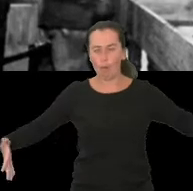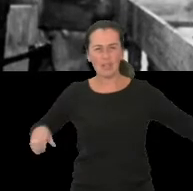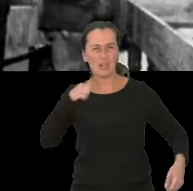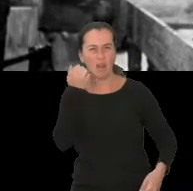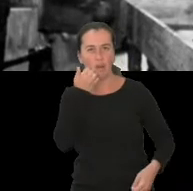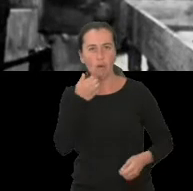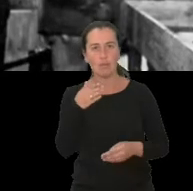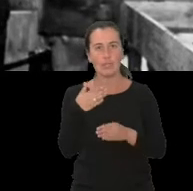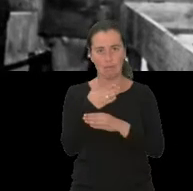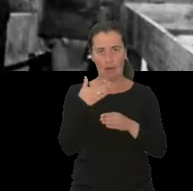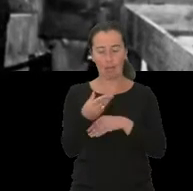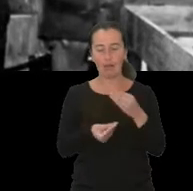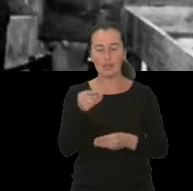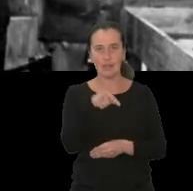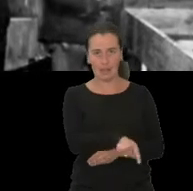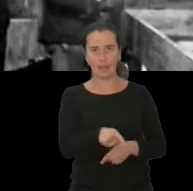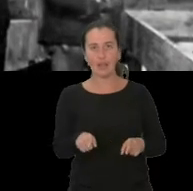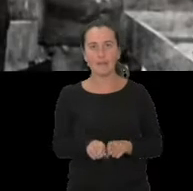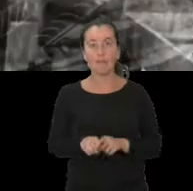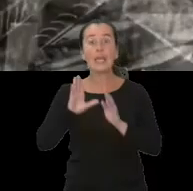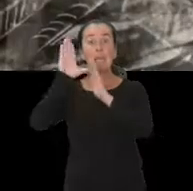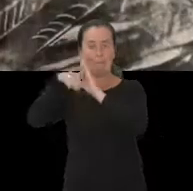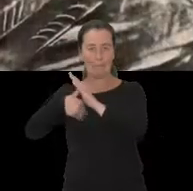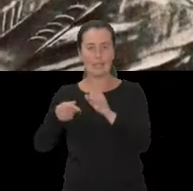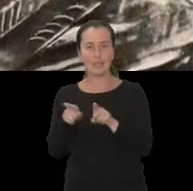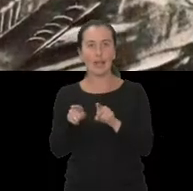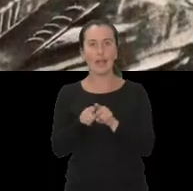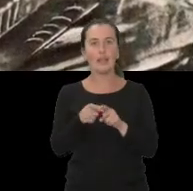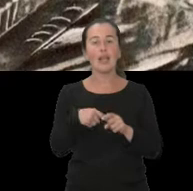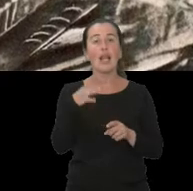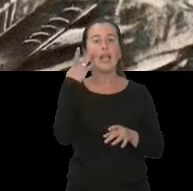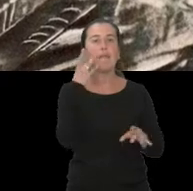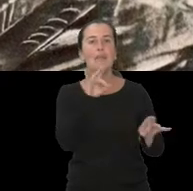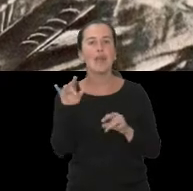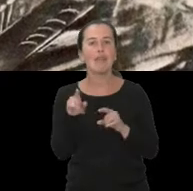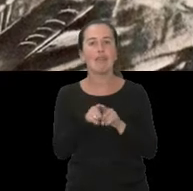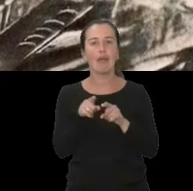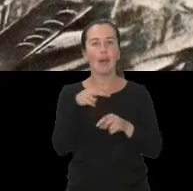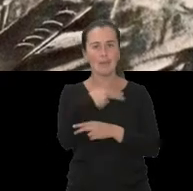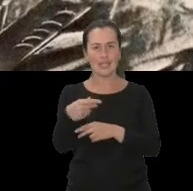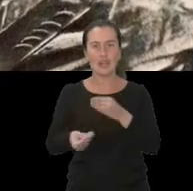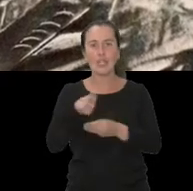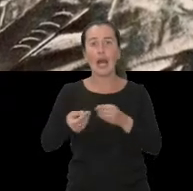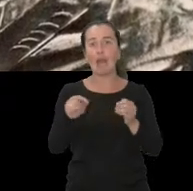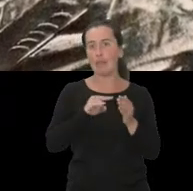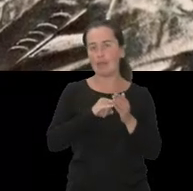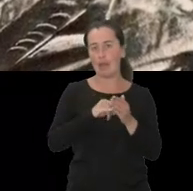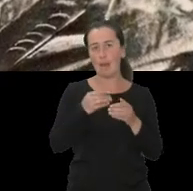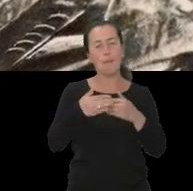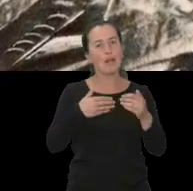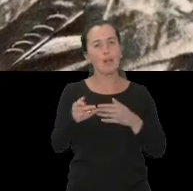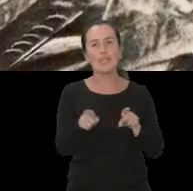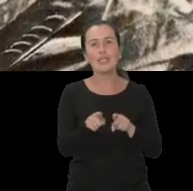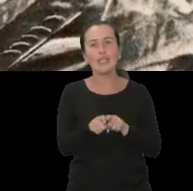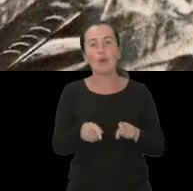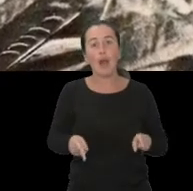cubetas de madera. Más tarde, la evisceración se mecaniza totalmente, de manera que la